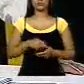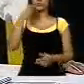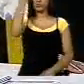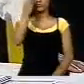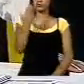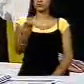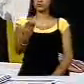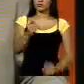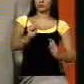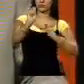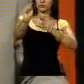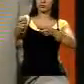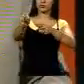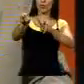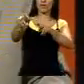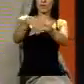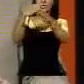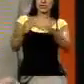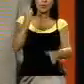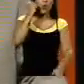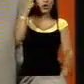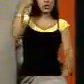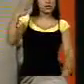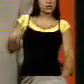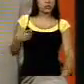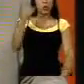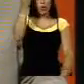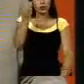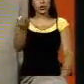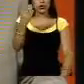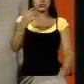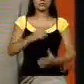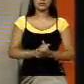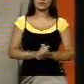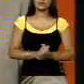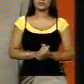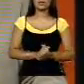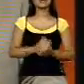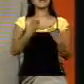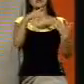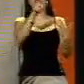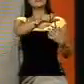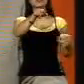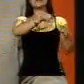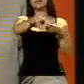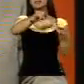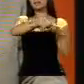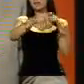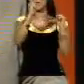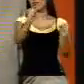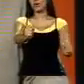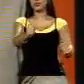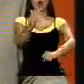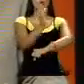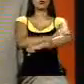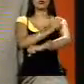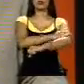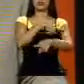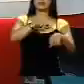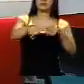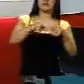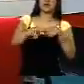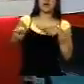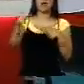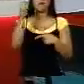nuestra comandante Foforito ahí al frente de ese ministerio va a ser historia. Oh, mira, un cura amigo mío me dijo, mira, Aristóbulo, no te